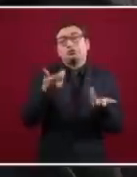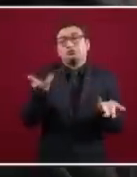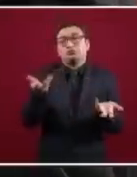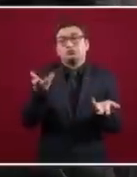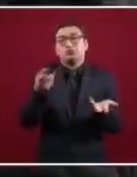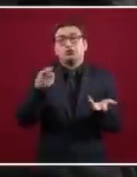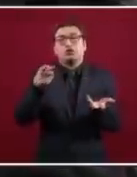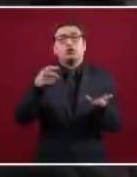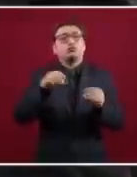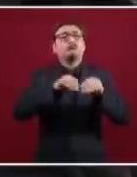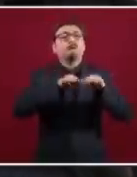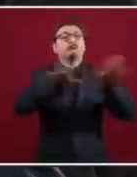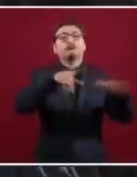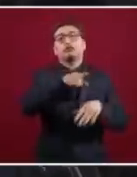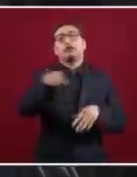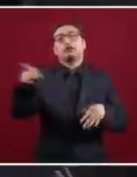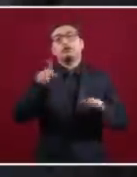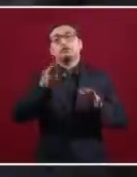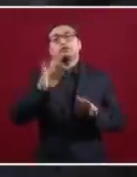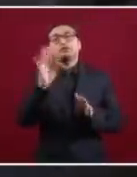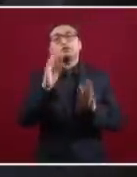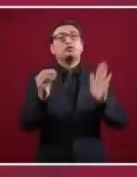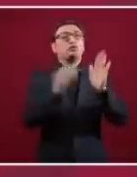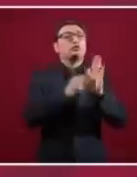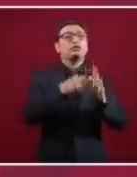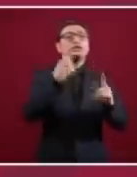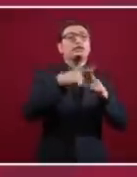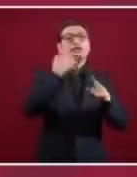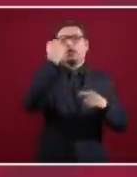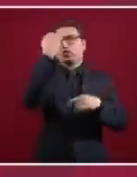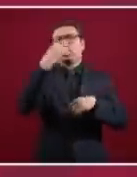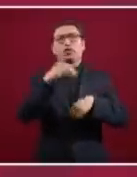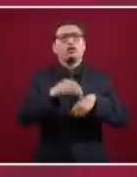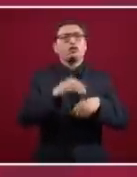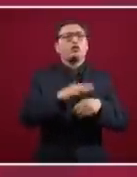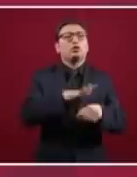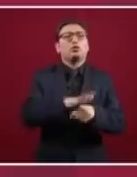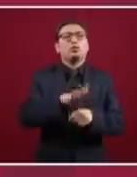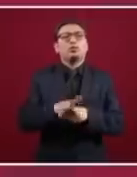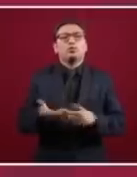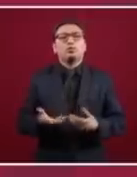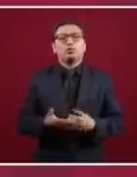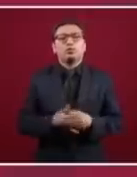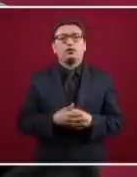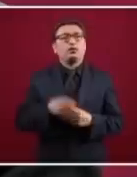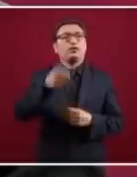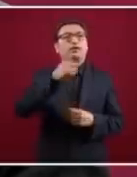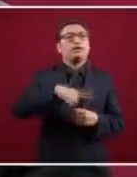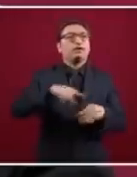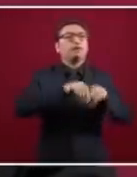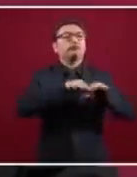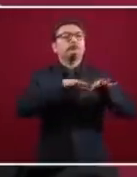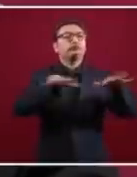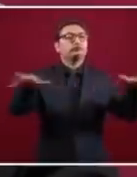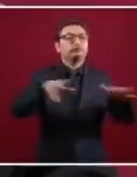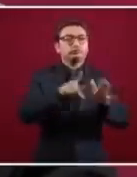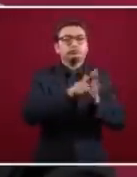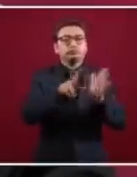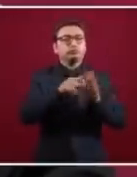dieron a conocer ellos y la interpretación que se le dio en los medios